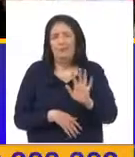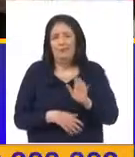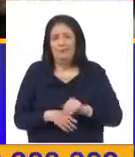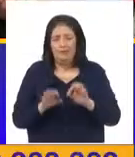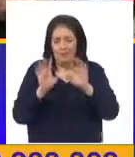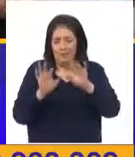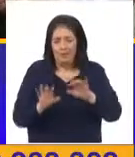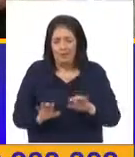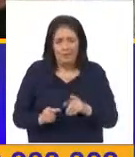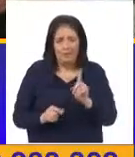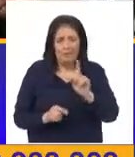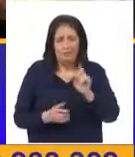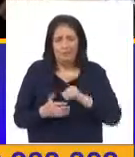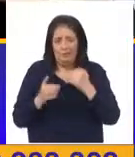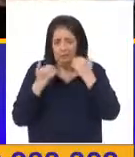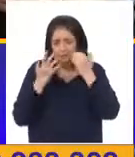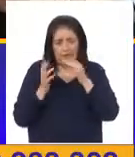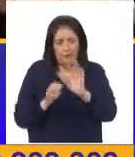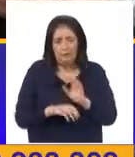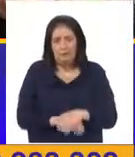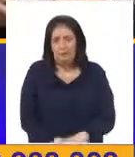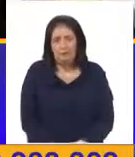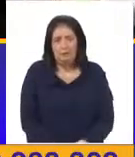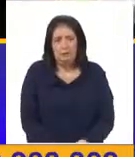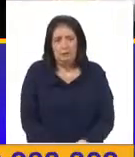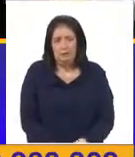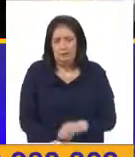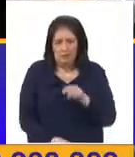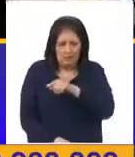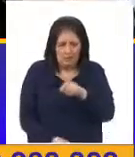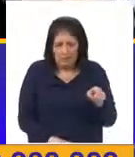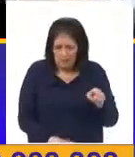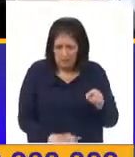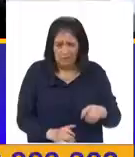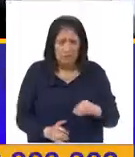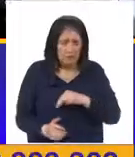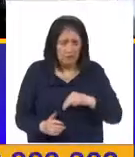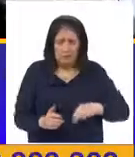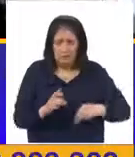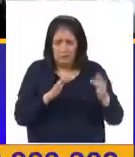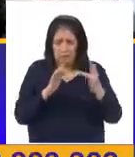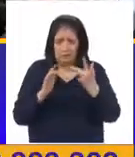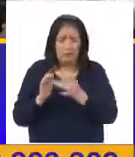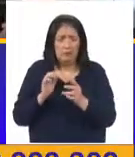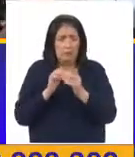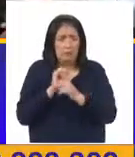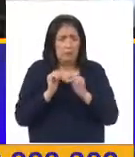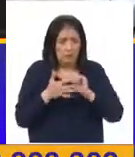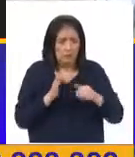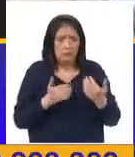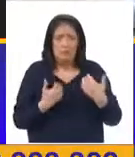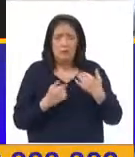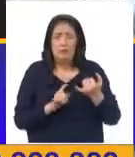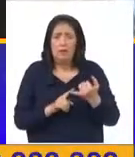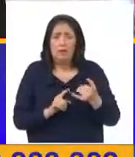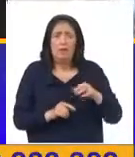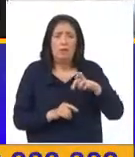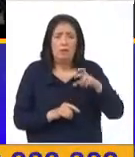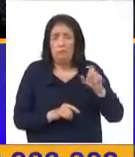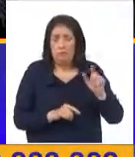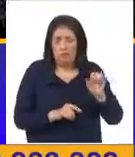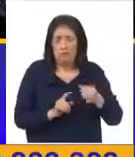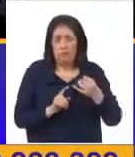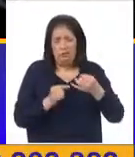comunicado de la Cancillería es una vergüenza. O sea, esta Cancillería tiene una tradición, la tradición de Porras Barrenechea y otros